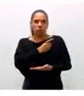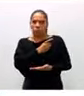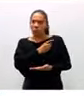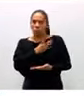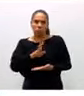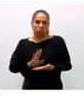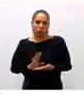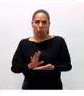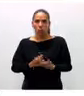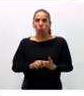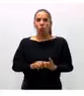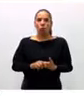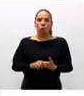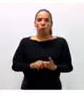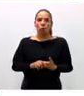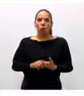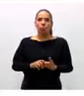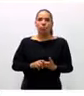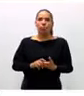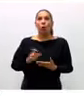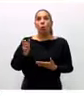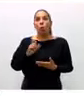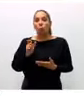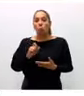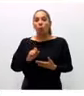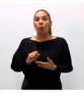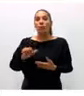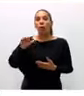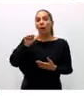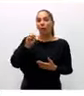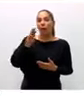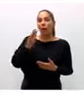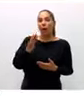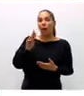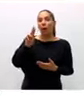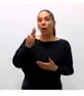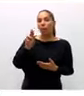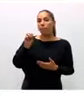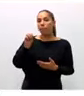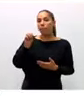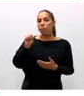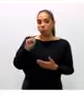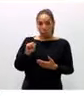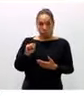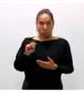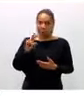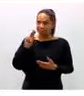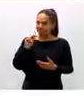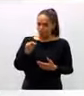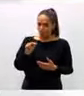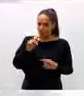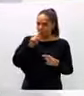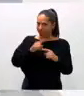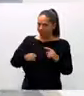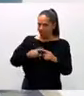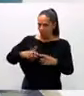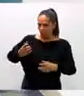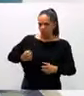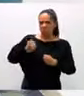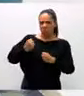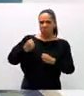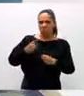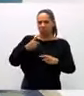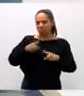pueden aplicar cuando hay algún tipo de abuso, cuando hay desigualdad en el poder. Es decir, un conflicto